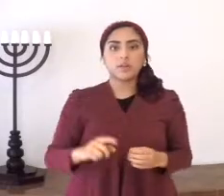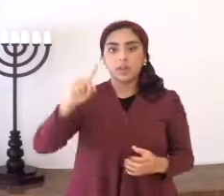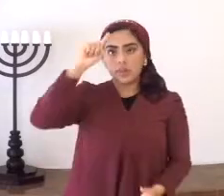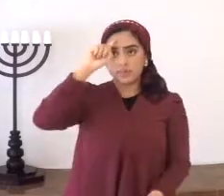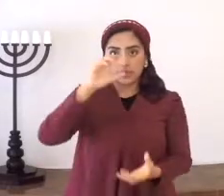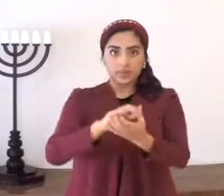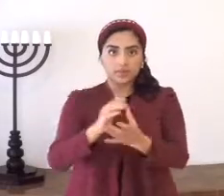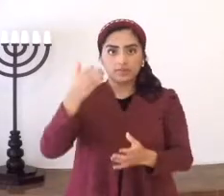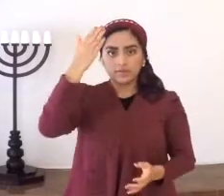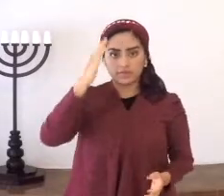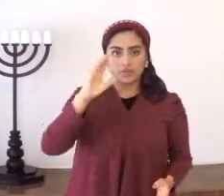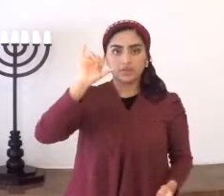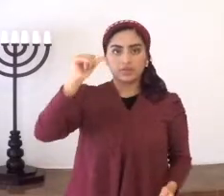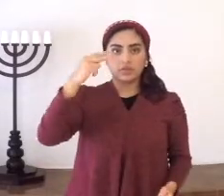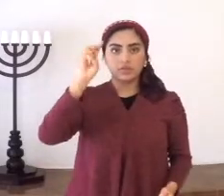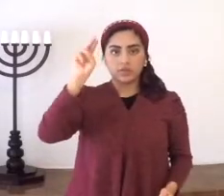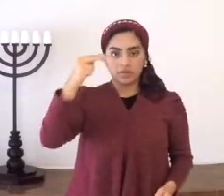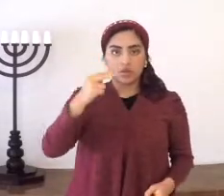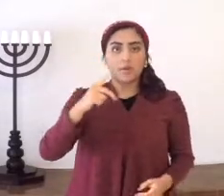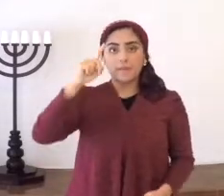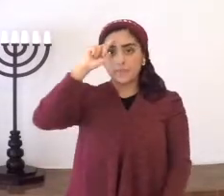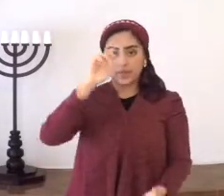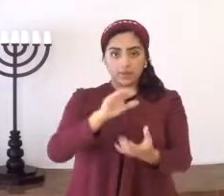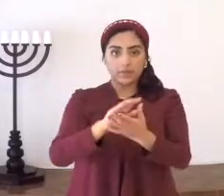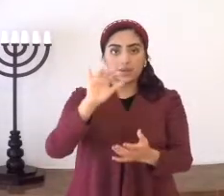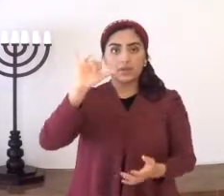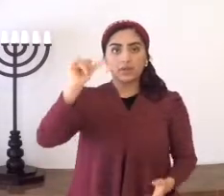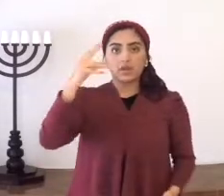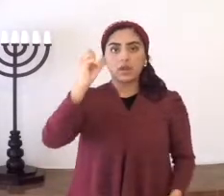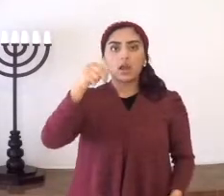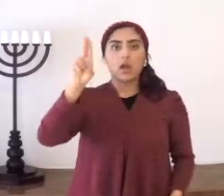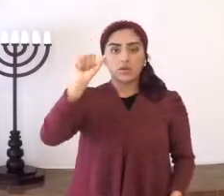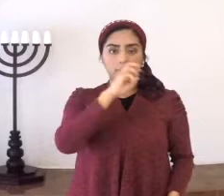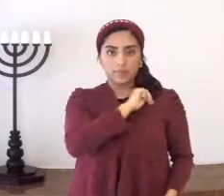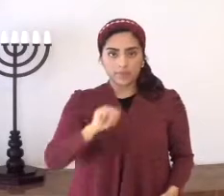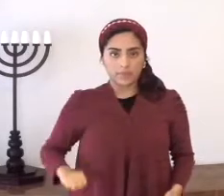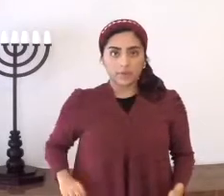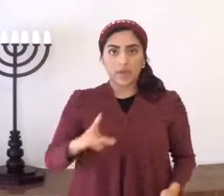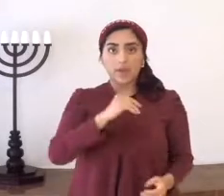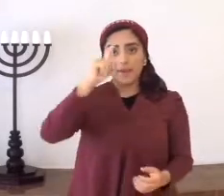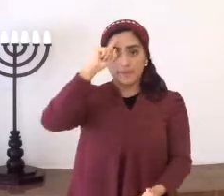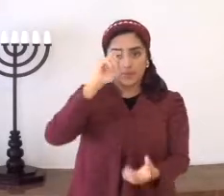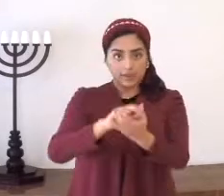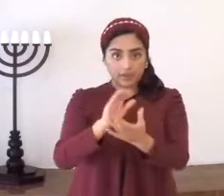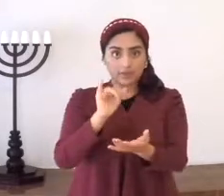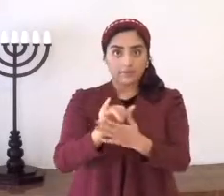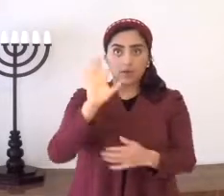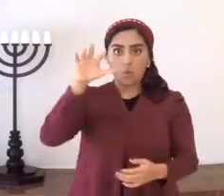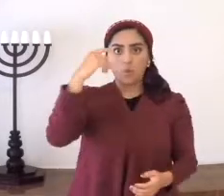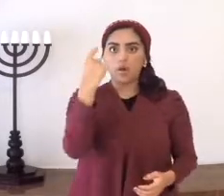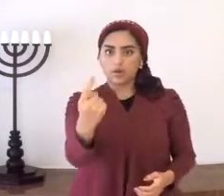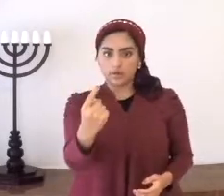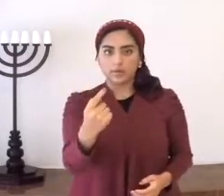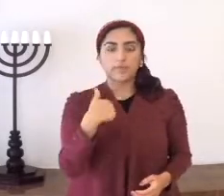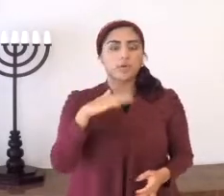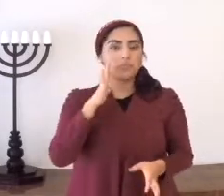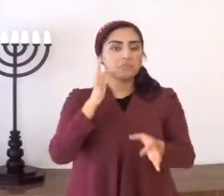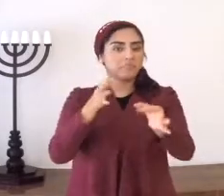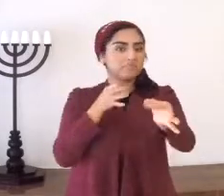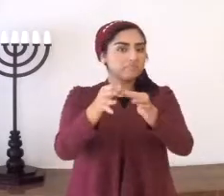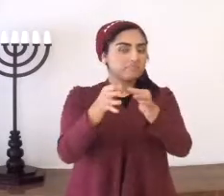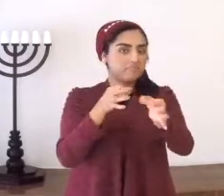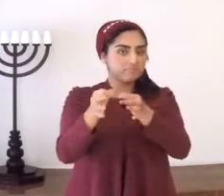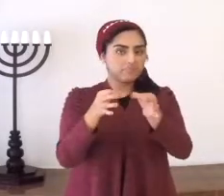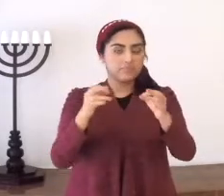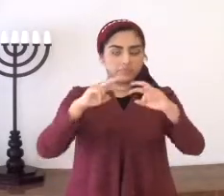primer lugar, creer en Elohim Yahweh, creer que Yahshua es el Mashiach y creer que Yahweh y Yahshua es uno.